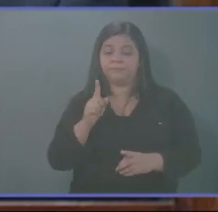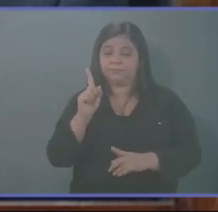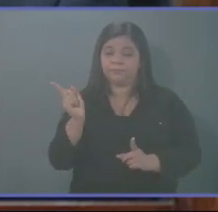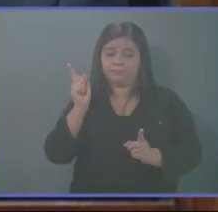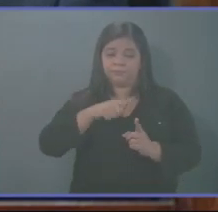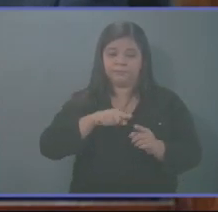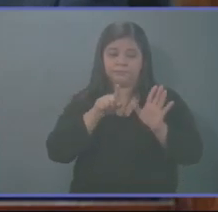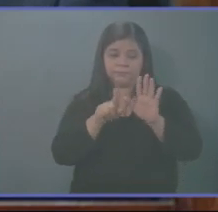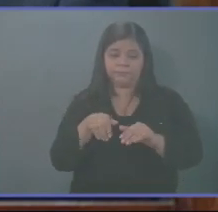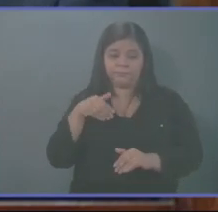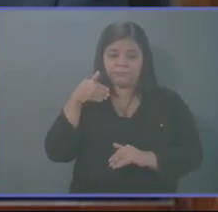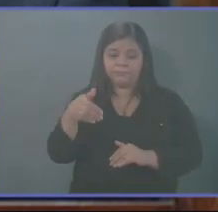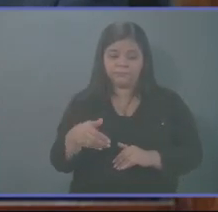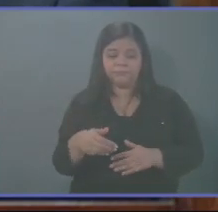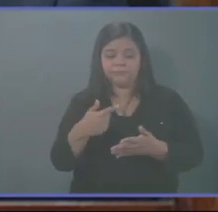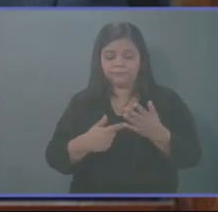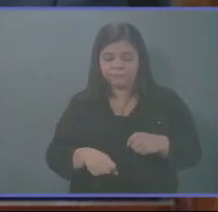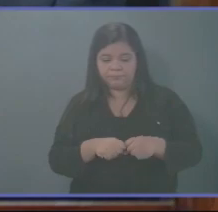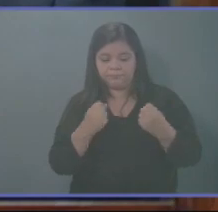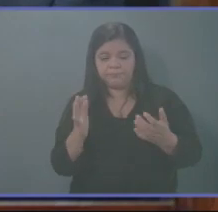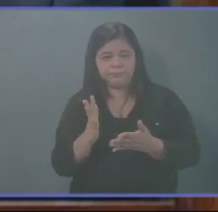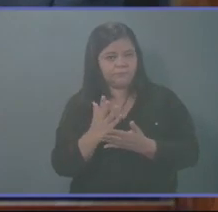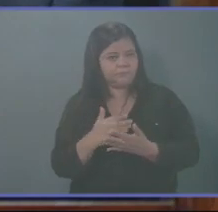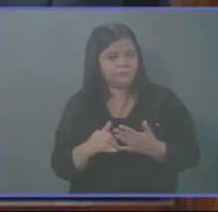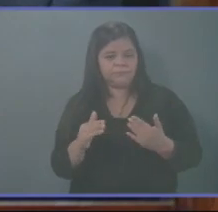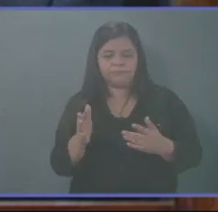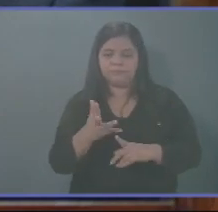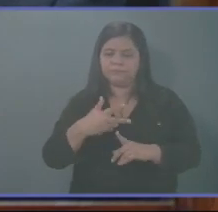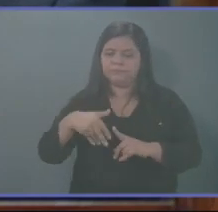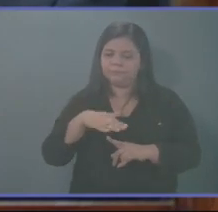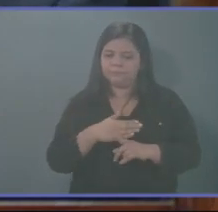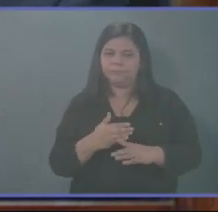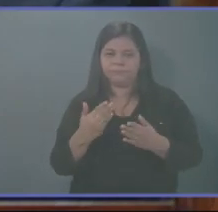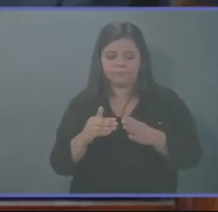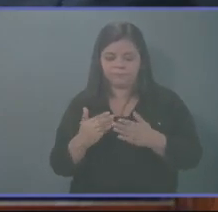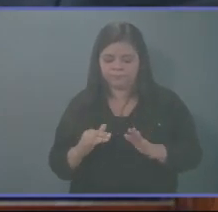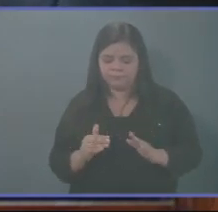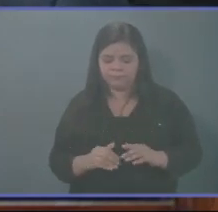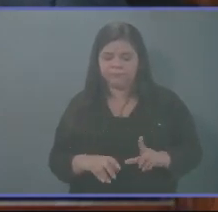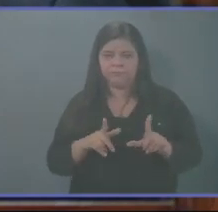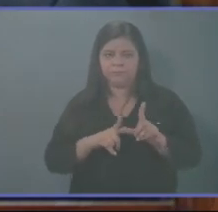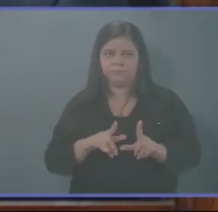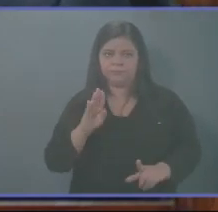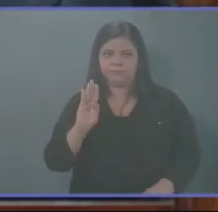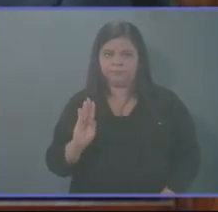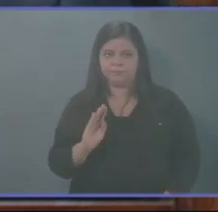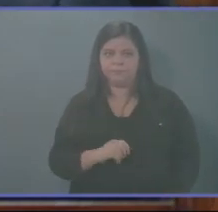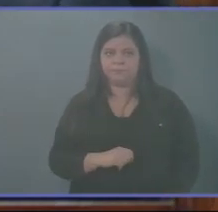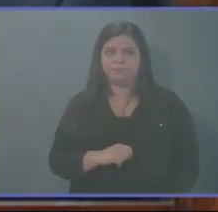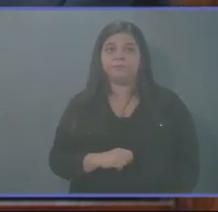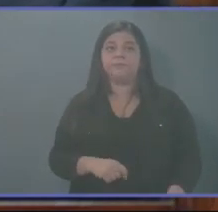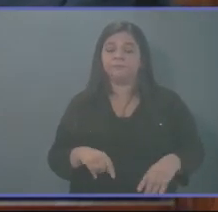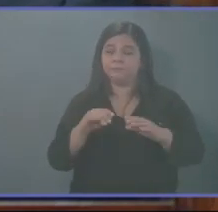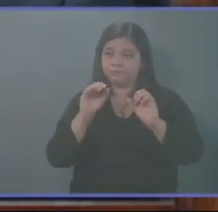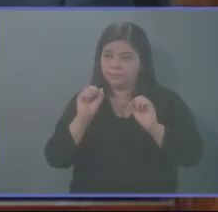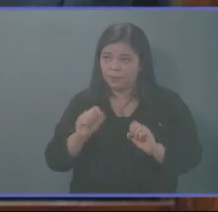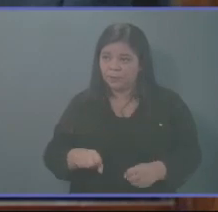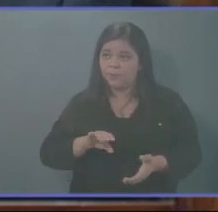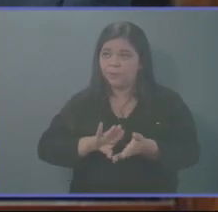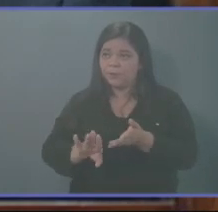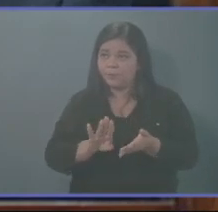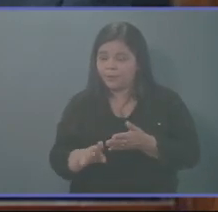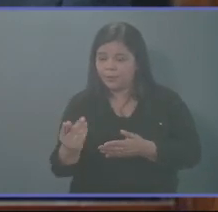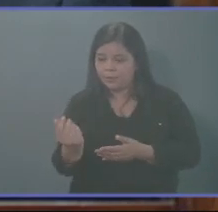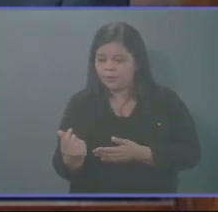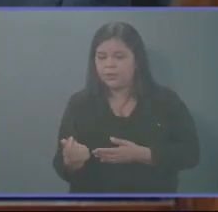años si el fraude electoral fuera cometido con cualquiera de las siguientes circunstancias. B. El que pagare dinero o especie por medio de ofertas